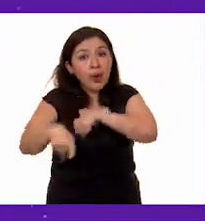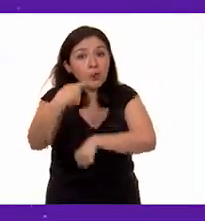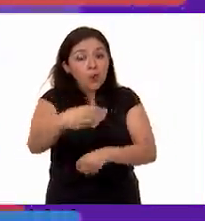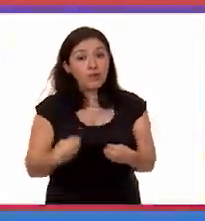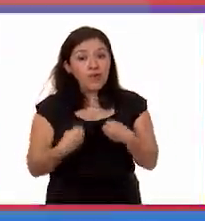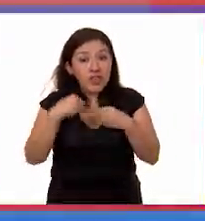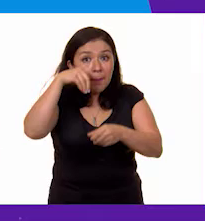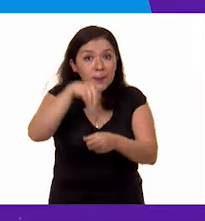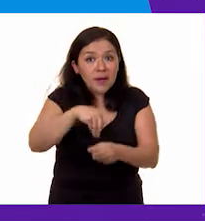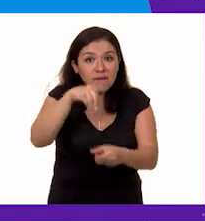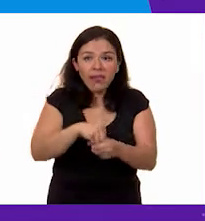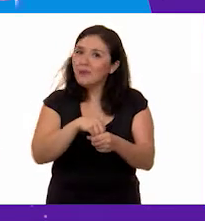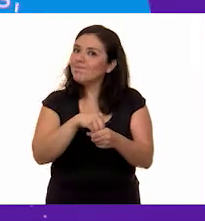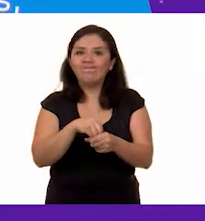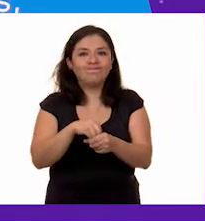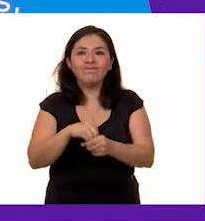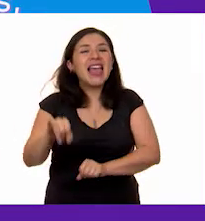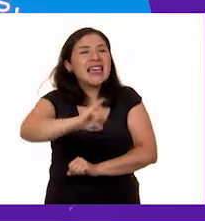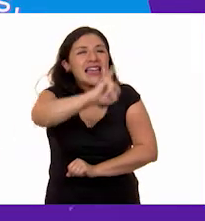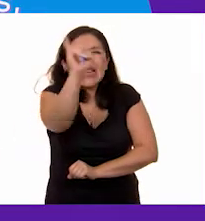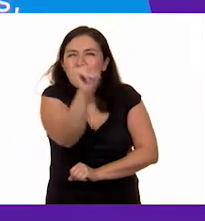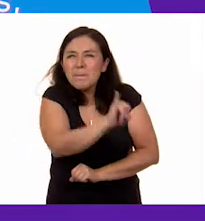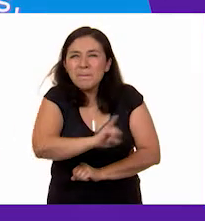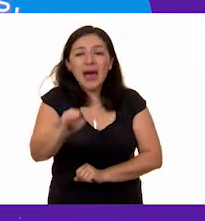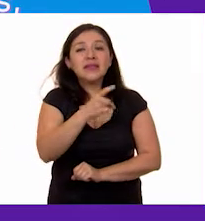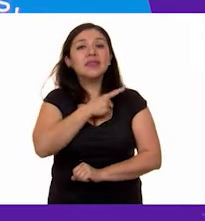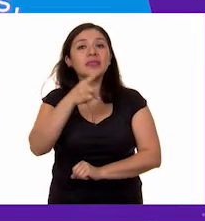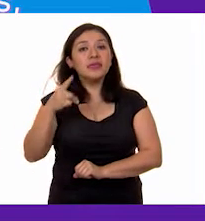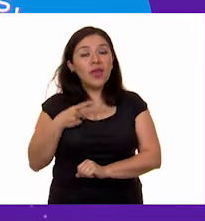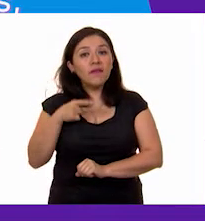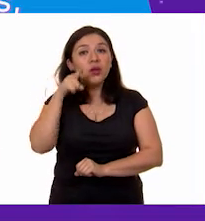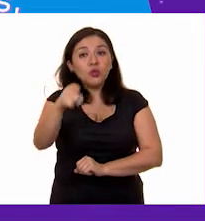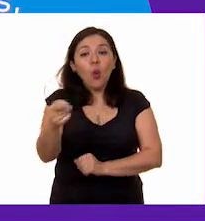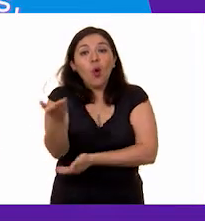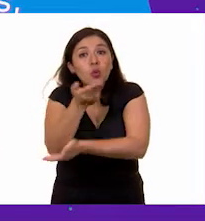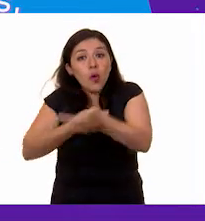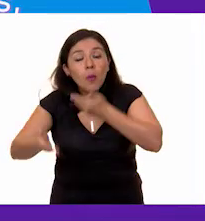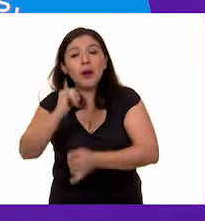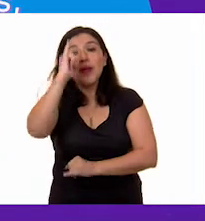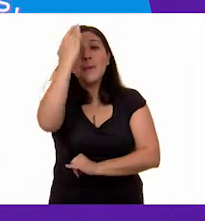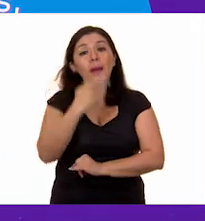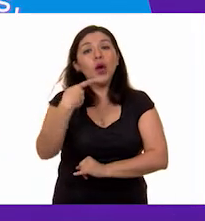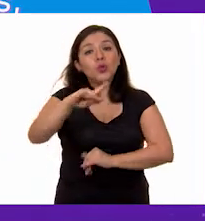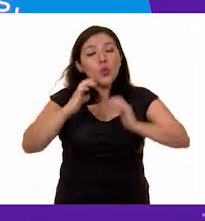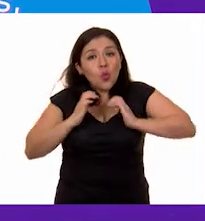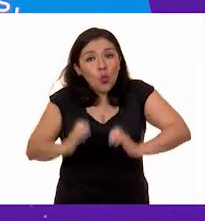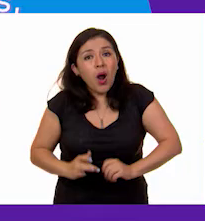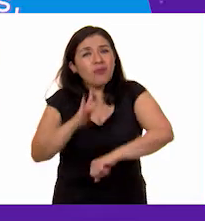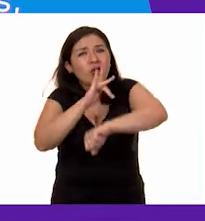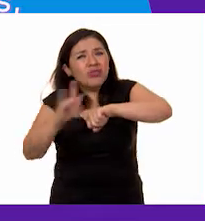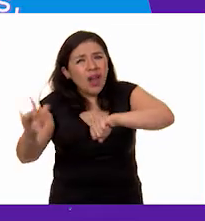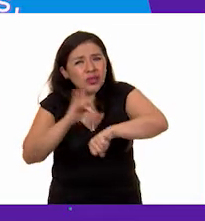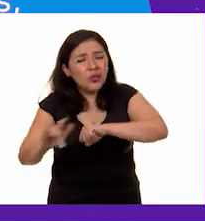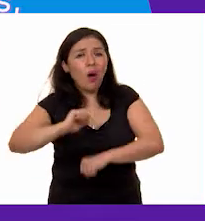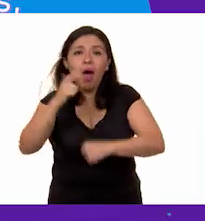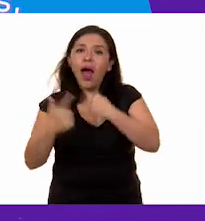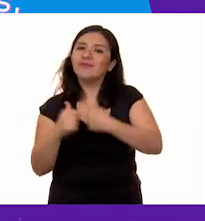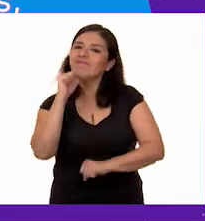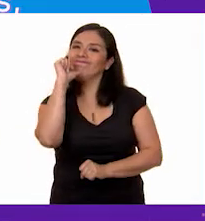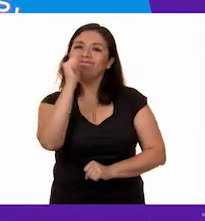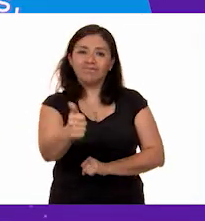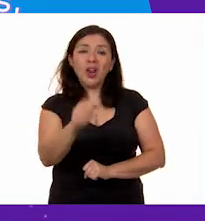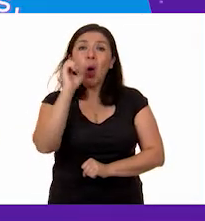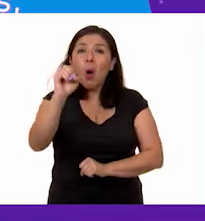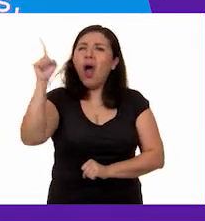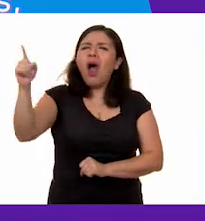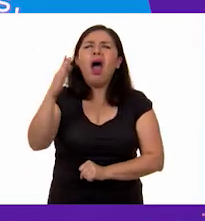tu privacidad. Nunca y por ningún motivo compartas imágenes de tu cuerpo o partes privadas, ni siquiera si